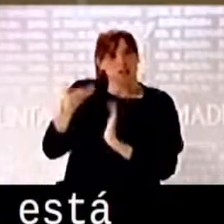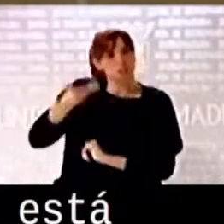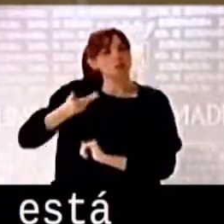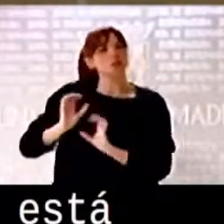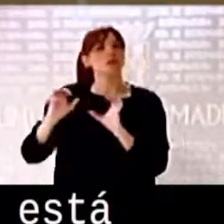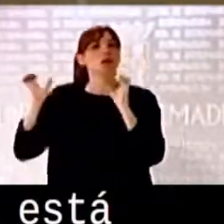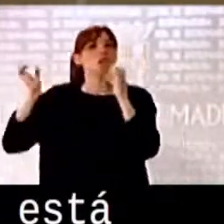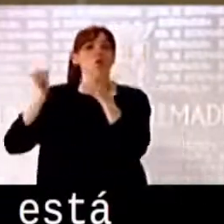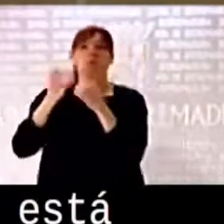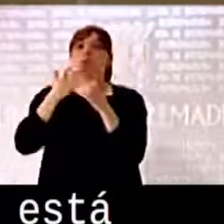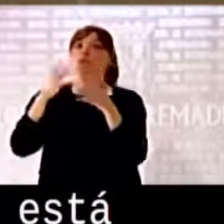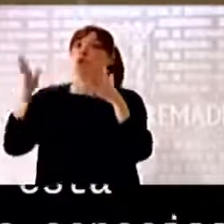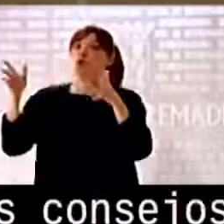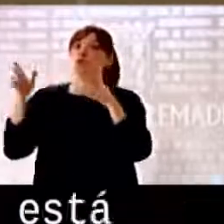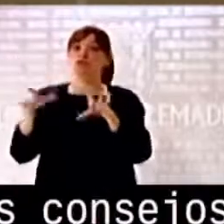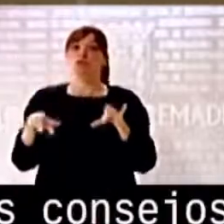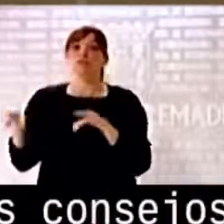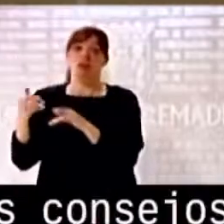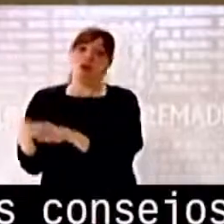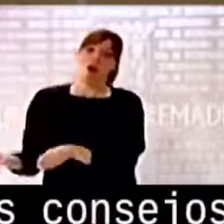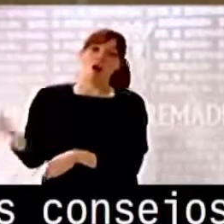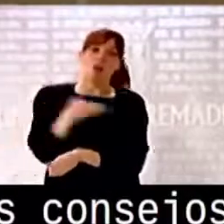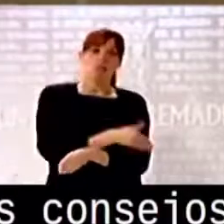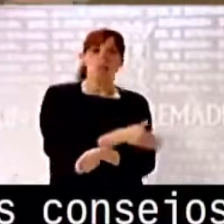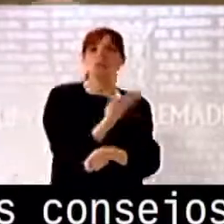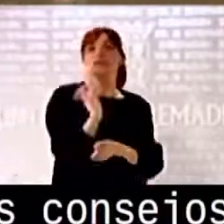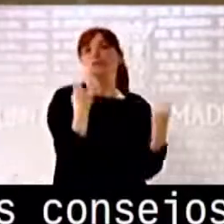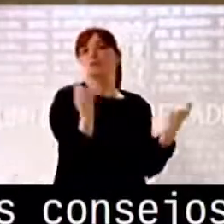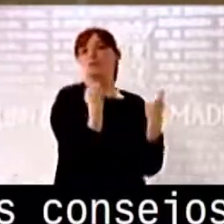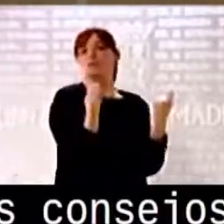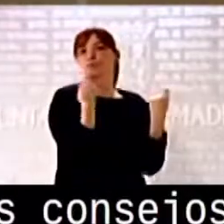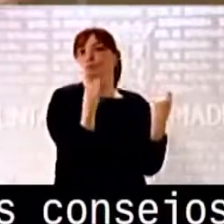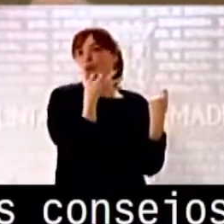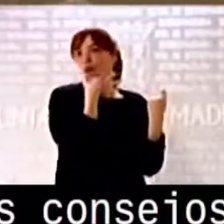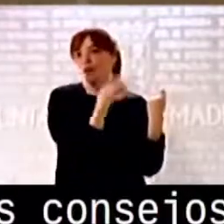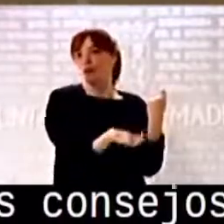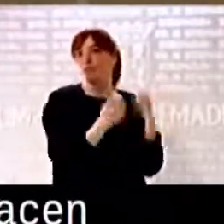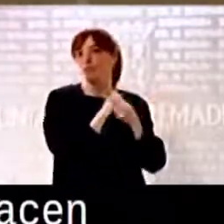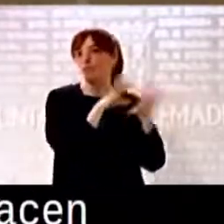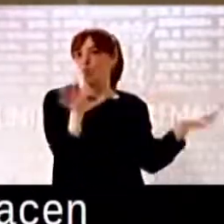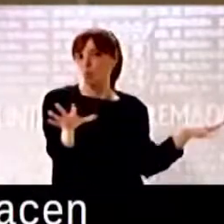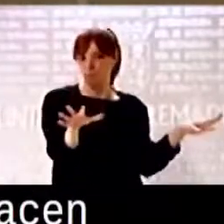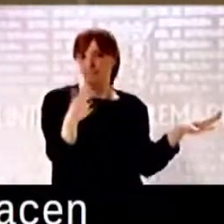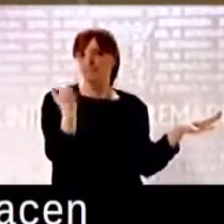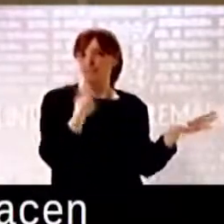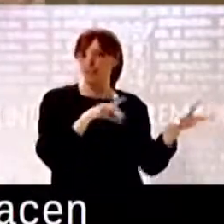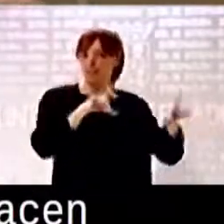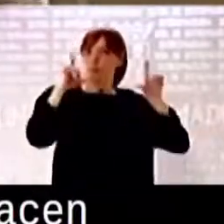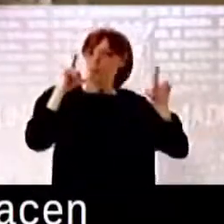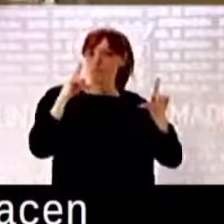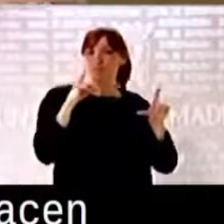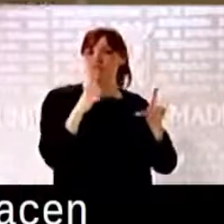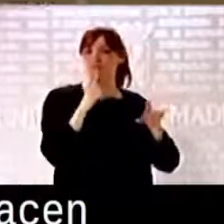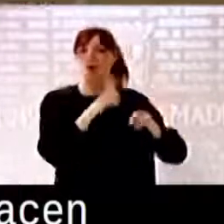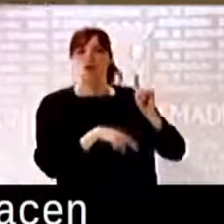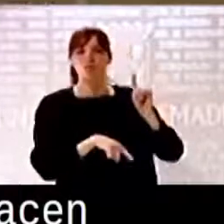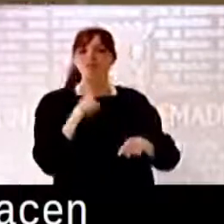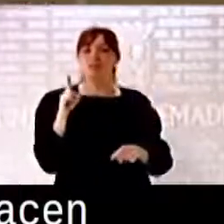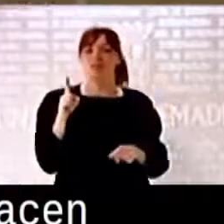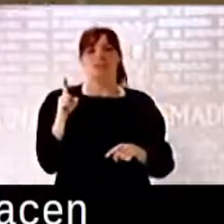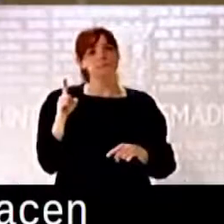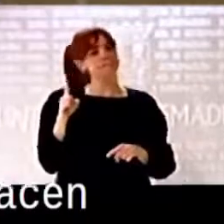son los consejos interterritoriales, pues hacen anuncios a bombo y platillo, algunas